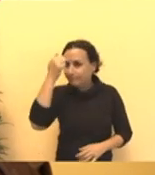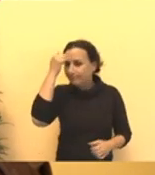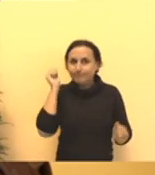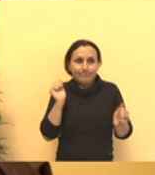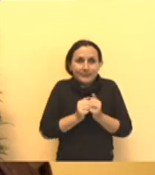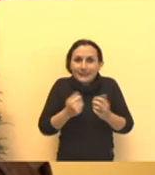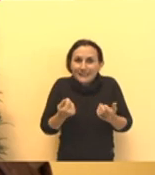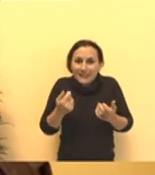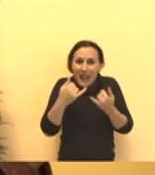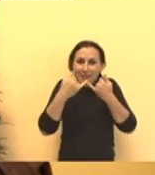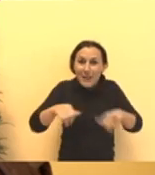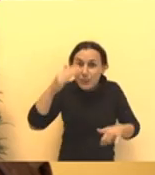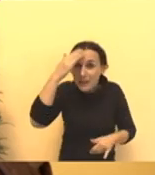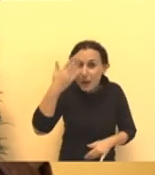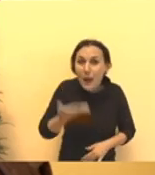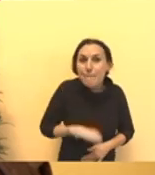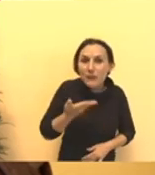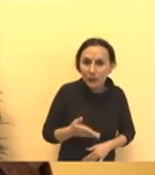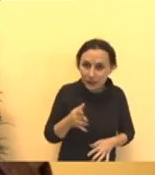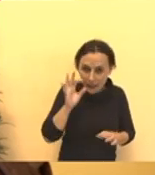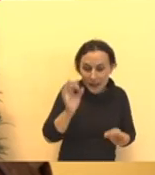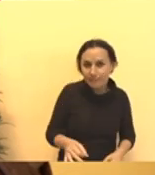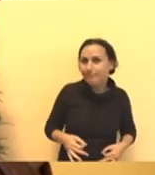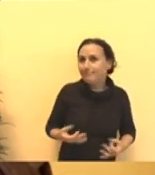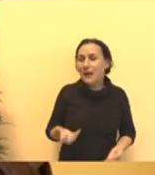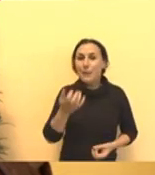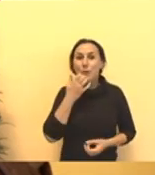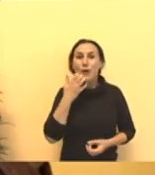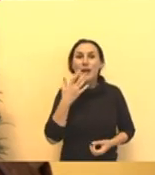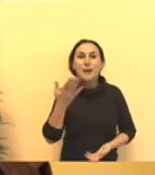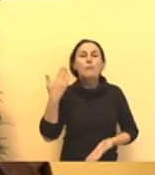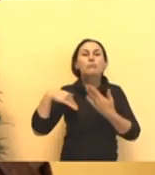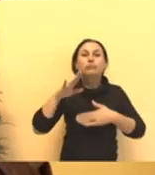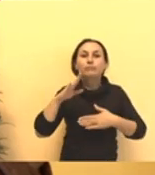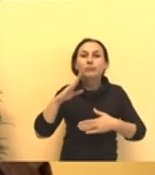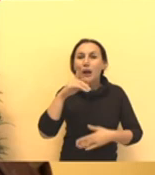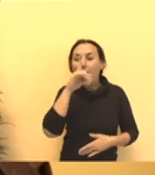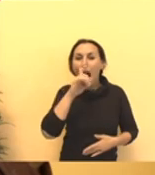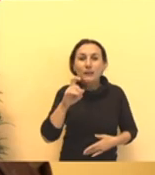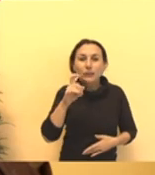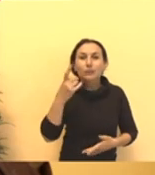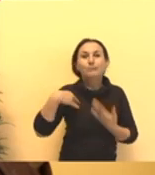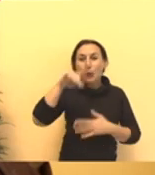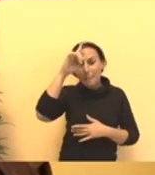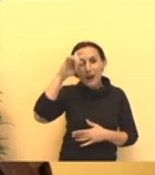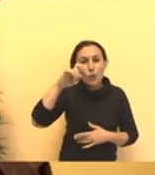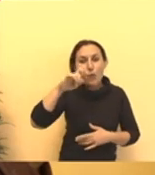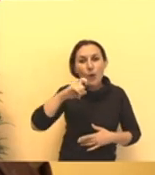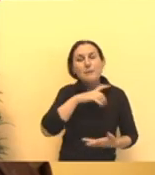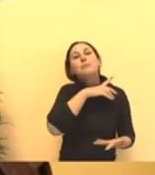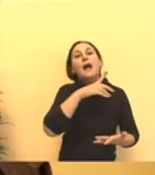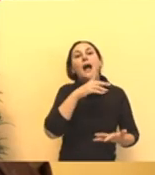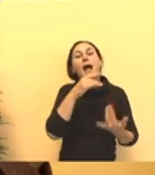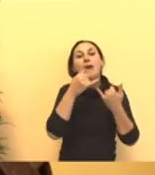principal. O cosas tan anecdóticas, por ejemplo, un año de la diversidad de la discapacidad, que determinada administración